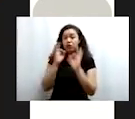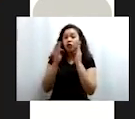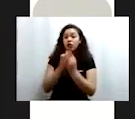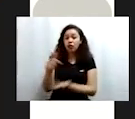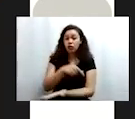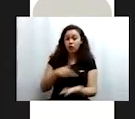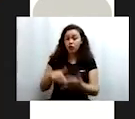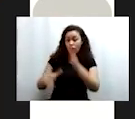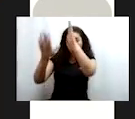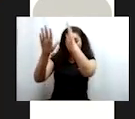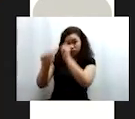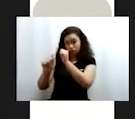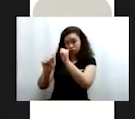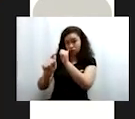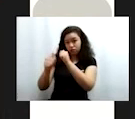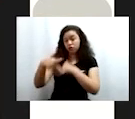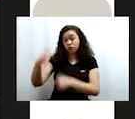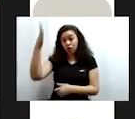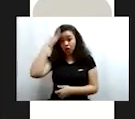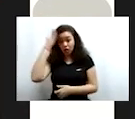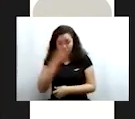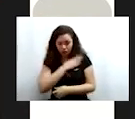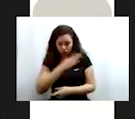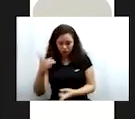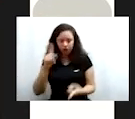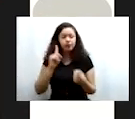convenidos. Si tú eres un buen líder, si tú eres un